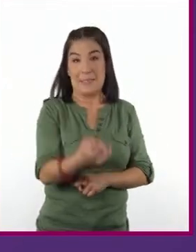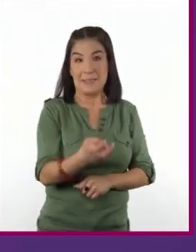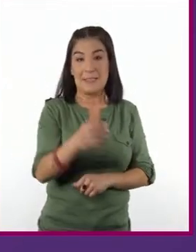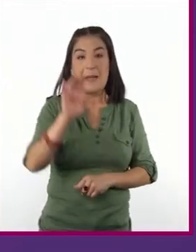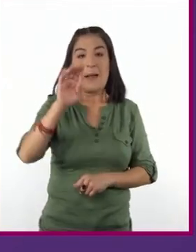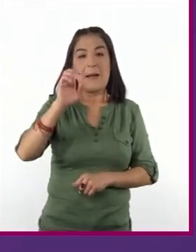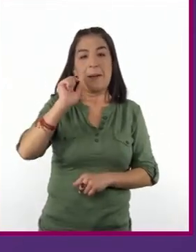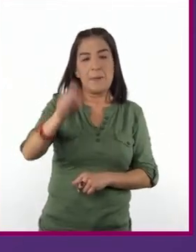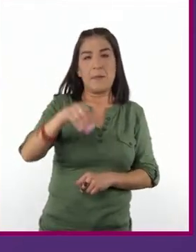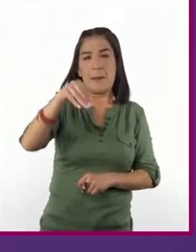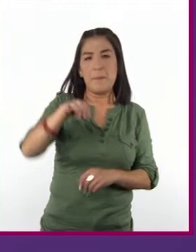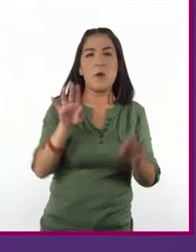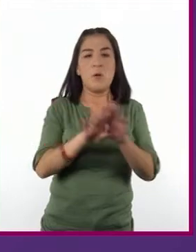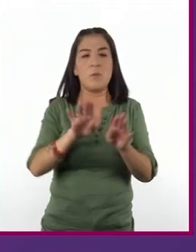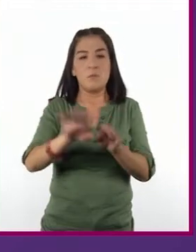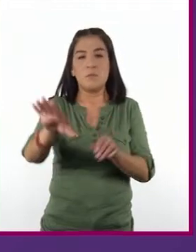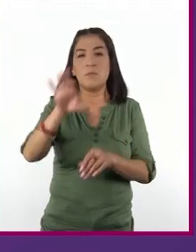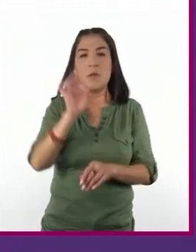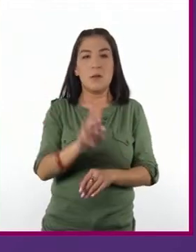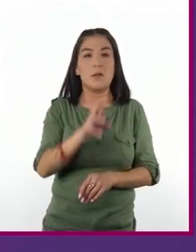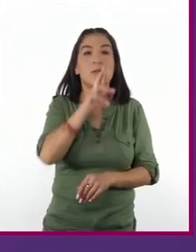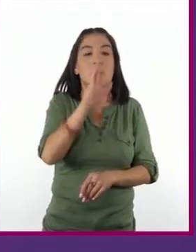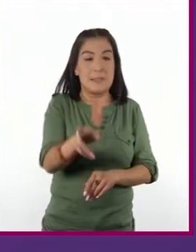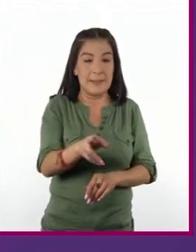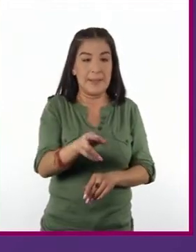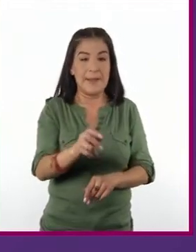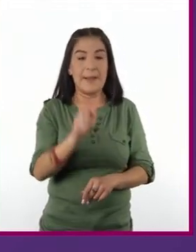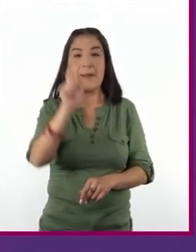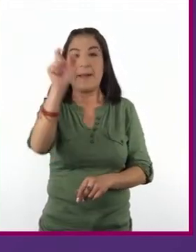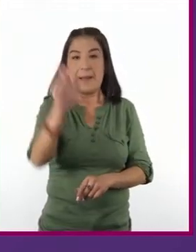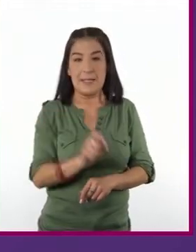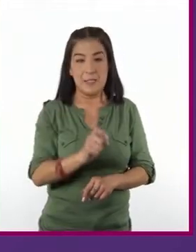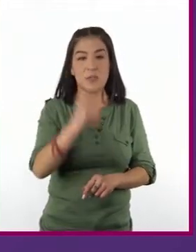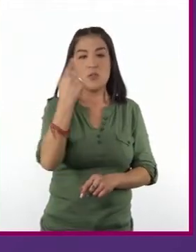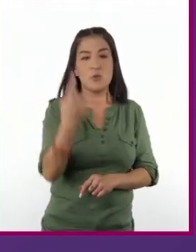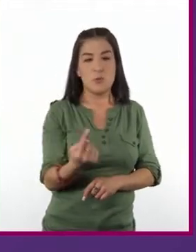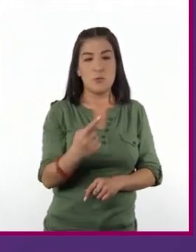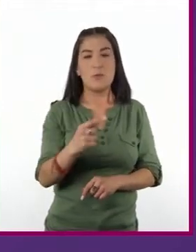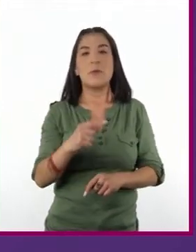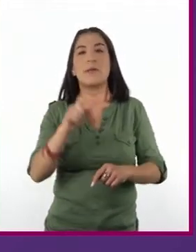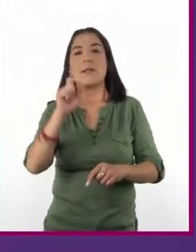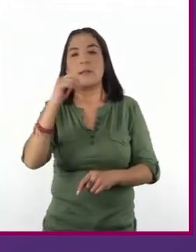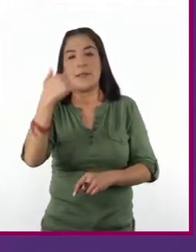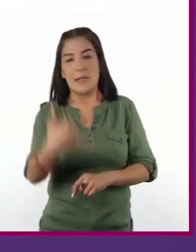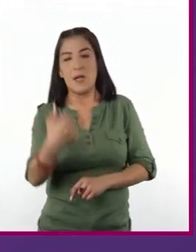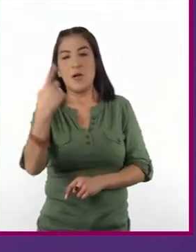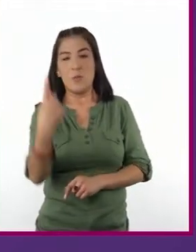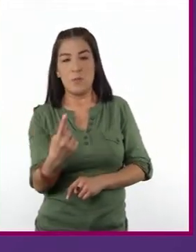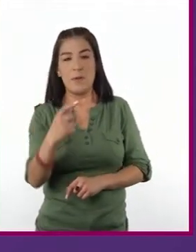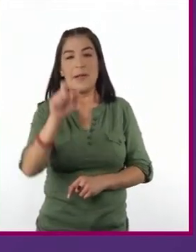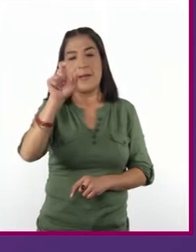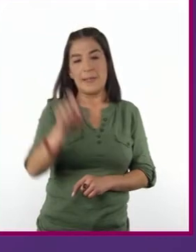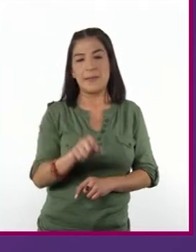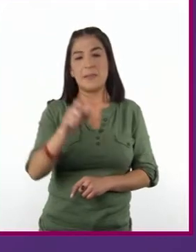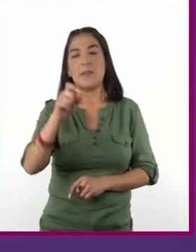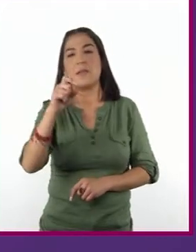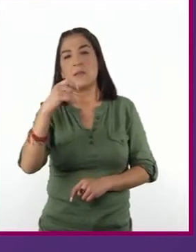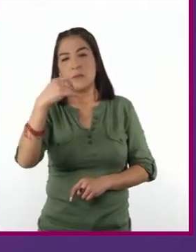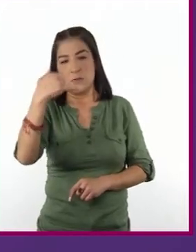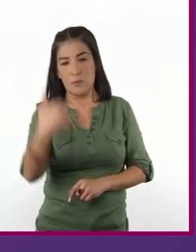de que al escoger dos puntos cualesquiera, x1, y1 y x2,